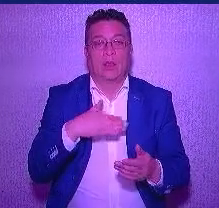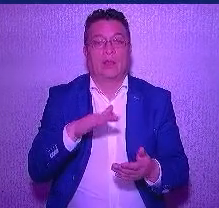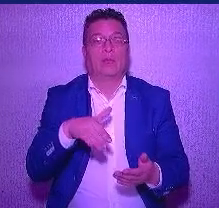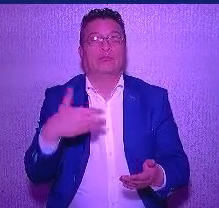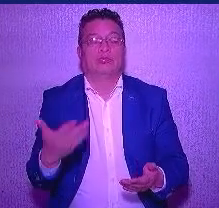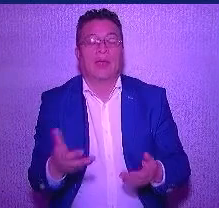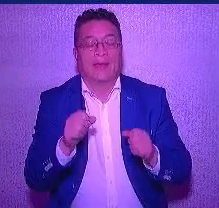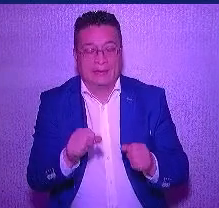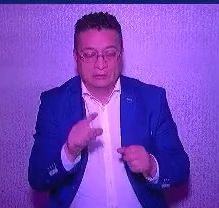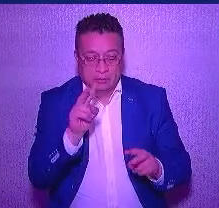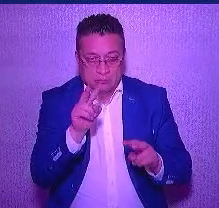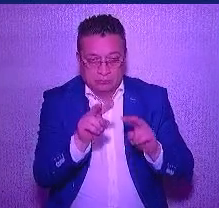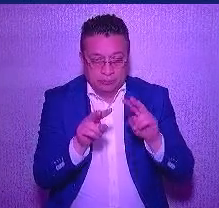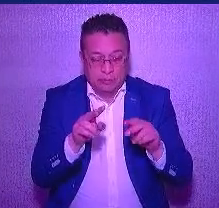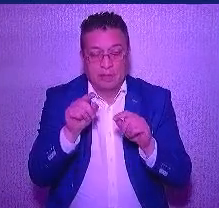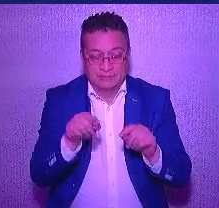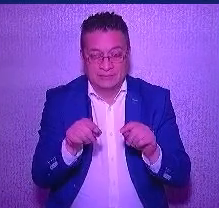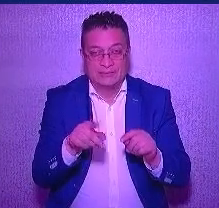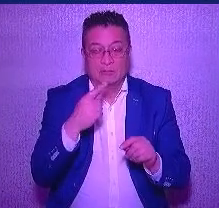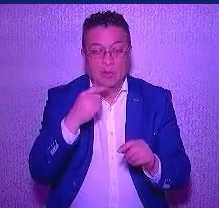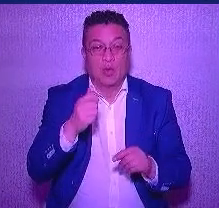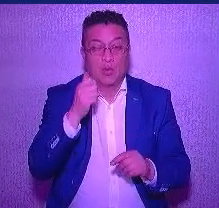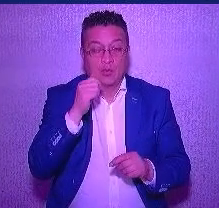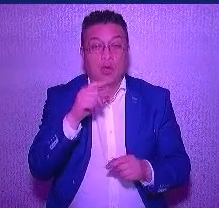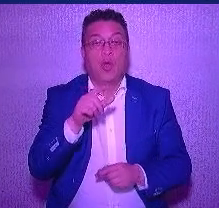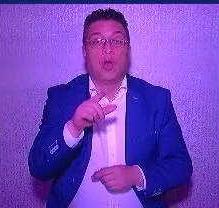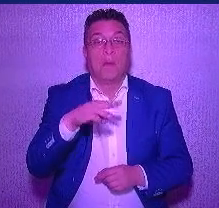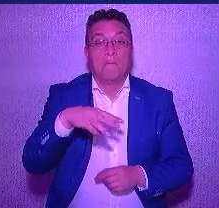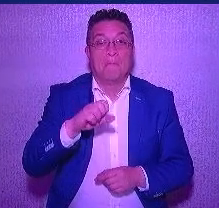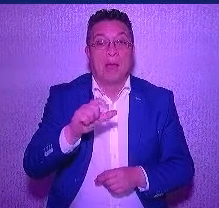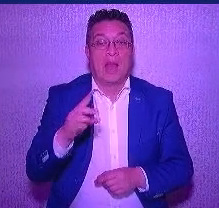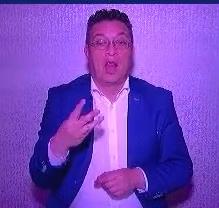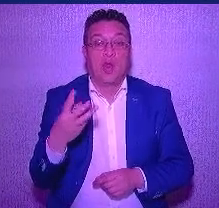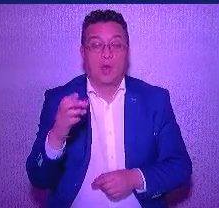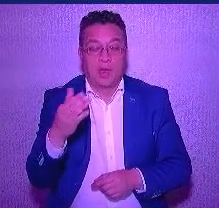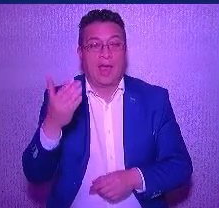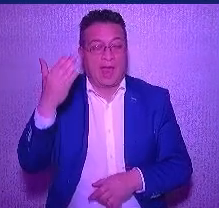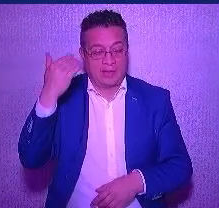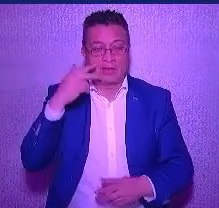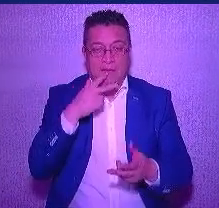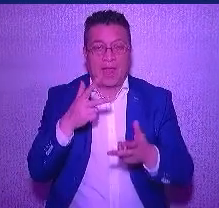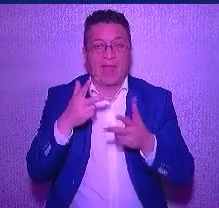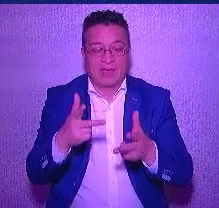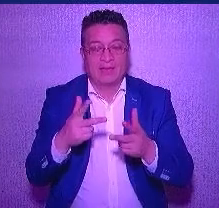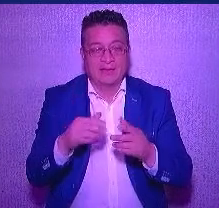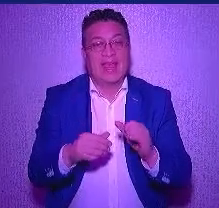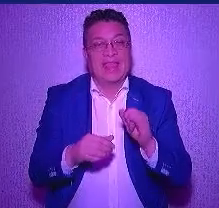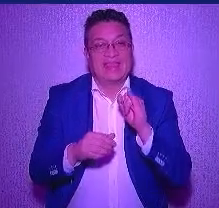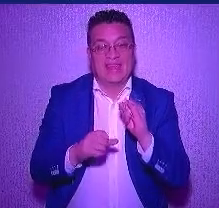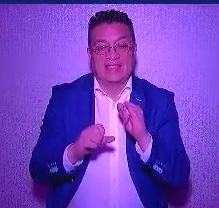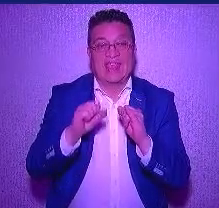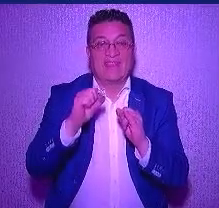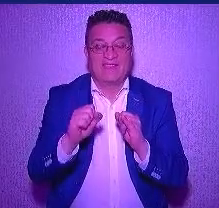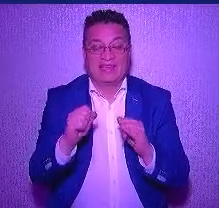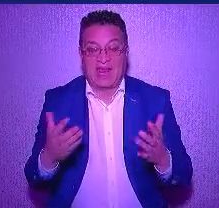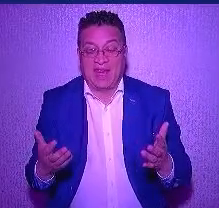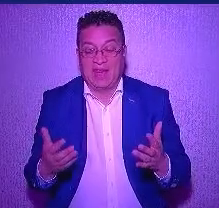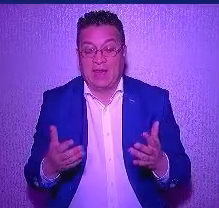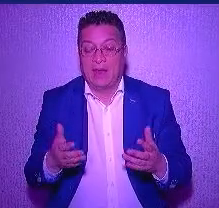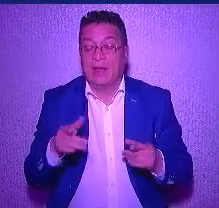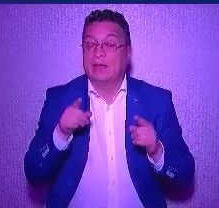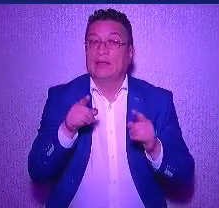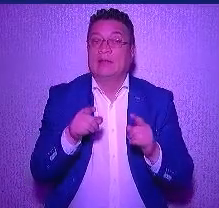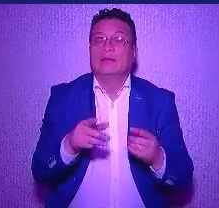observando el Deep Locker fue un malware que hizo un ataque también basado en condiciones de Inteligencia artificial el punto